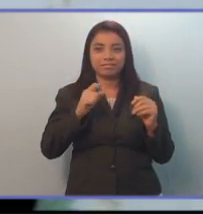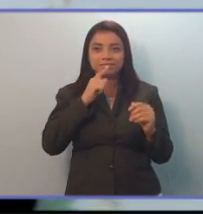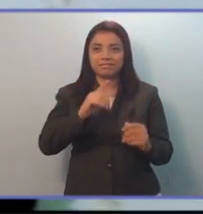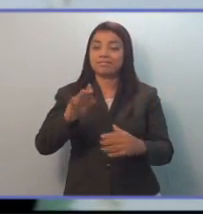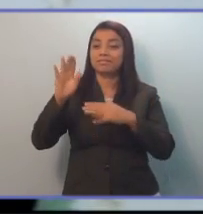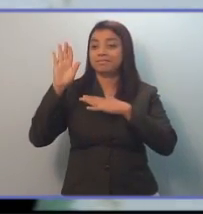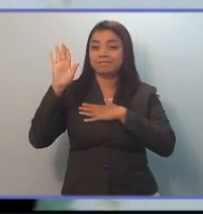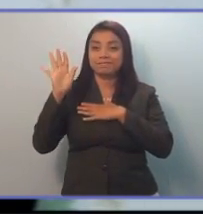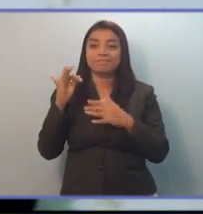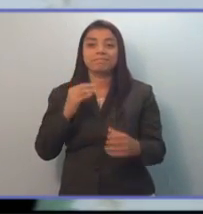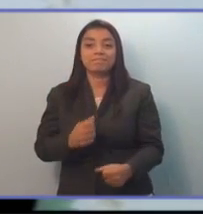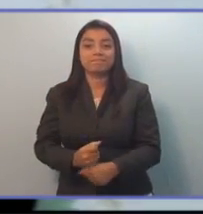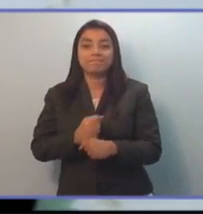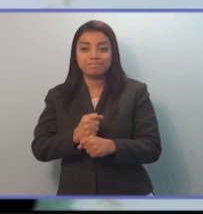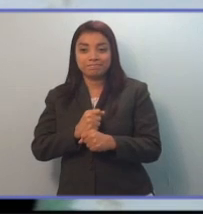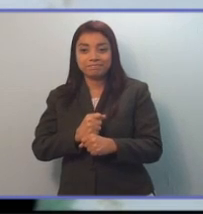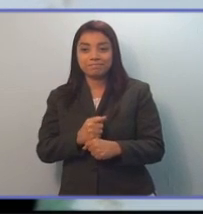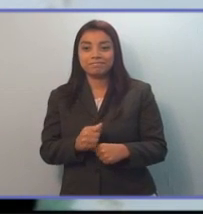sea, afianzarlos,